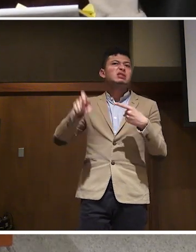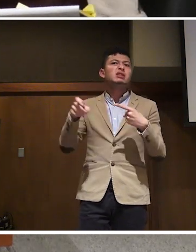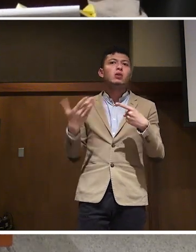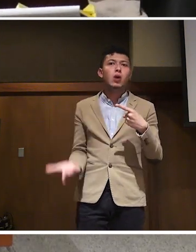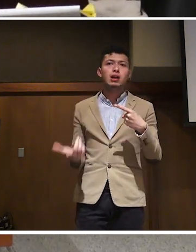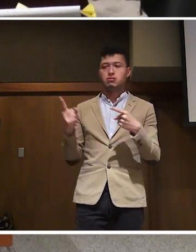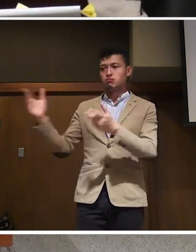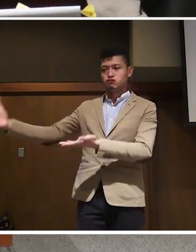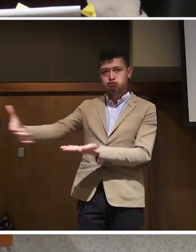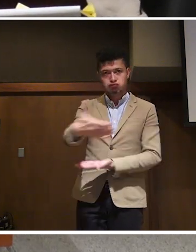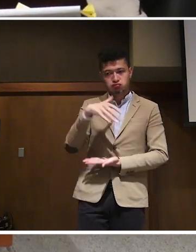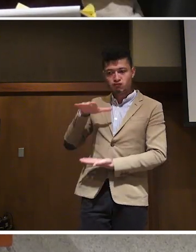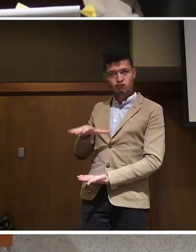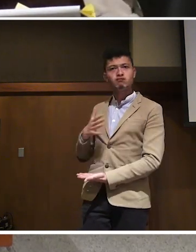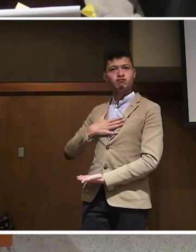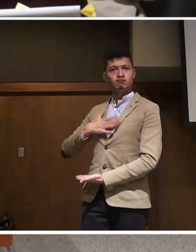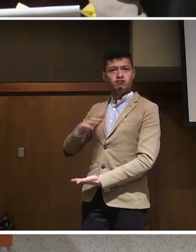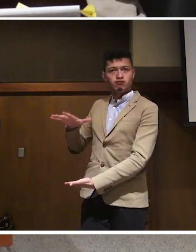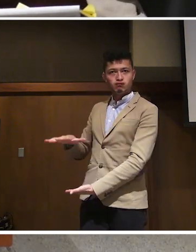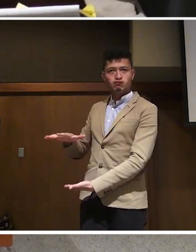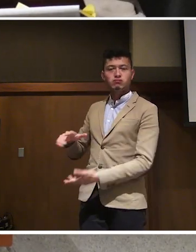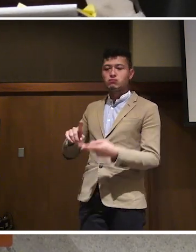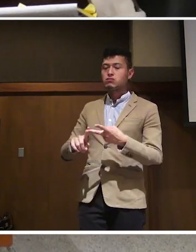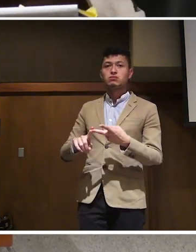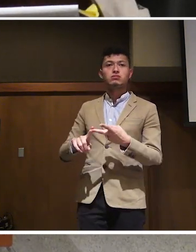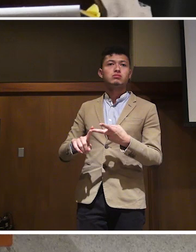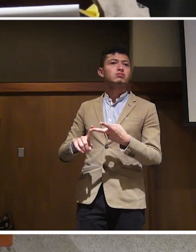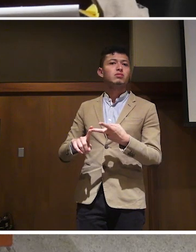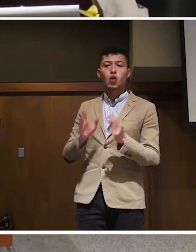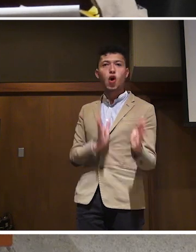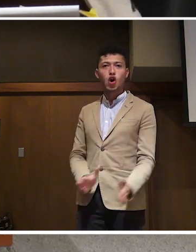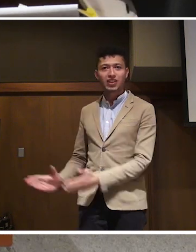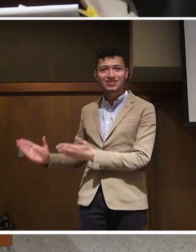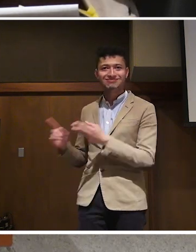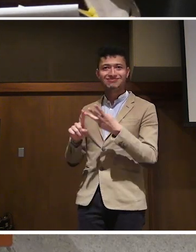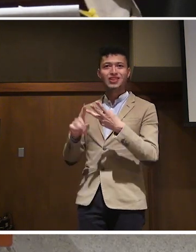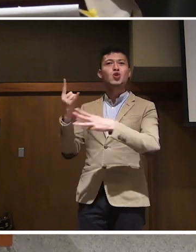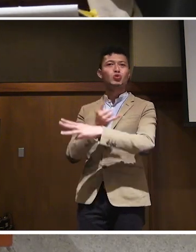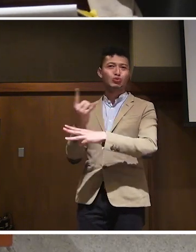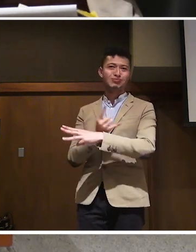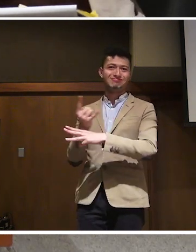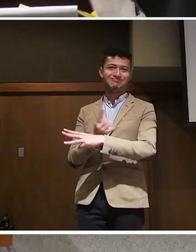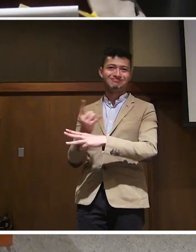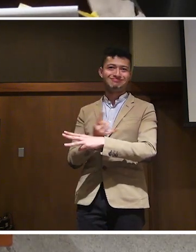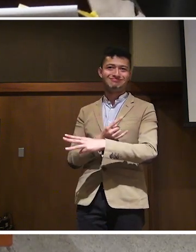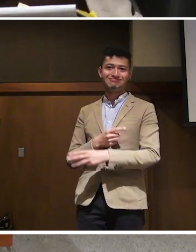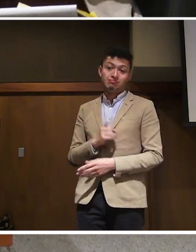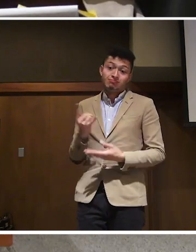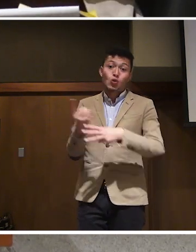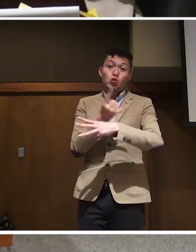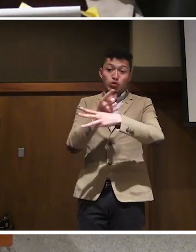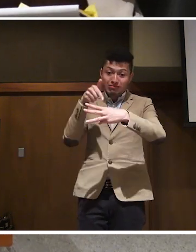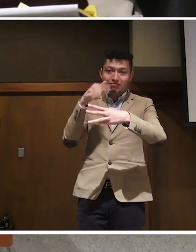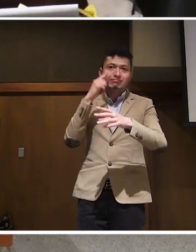la organización de esa colección y en tercer lugar el uso, que es el elemento decisivo